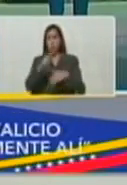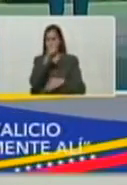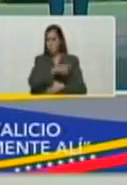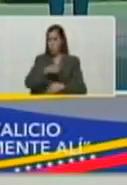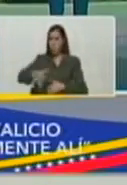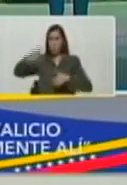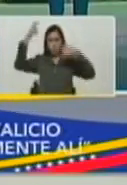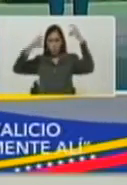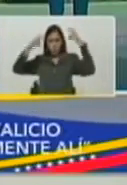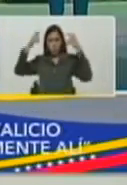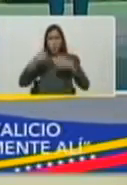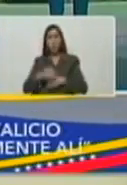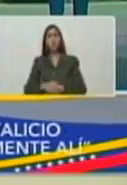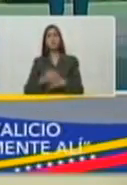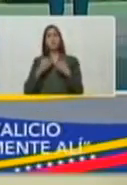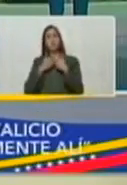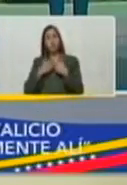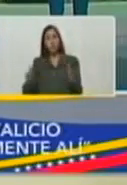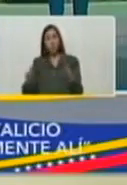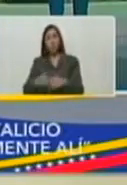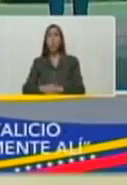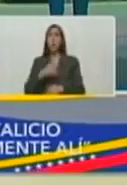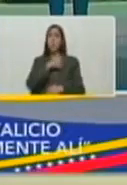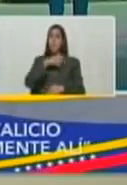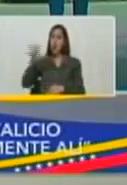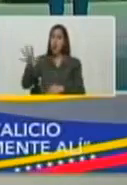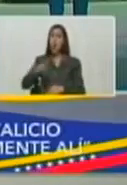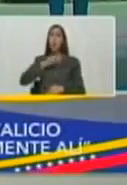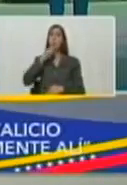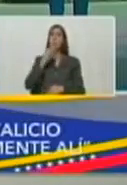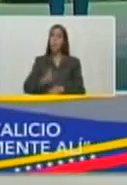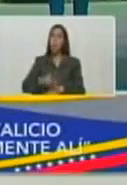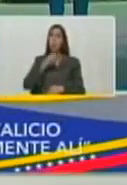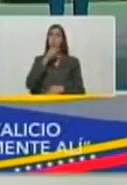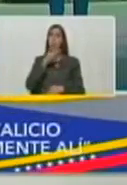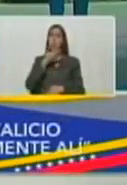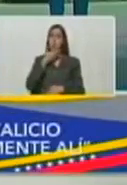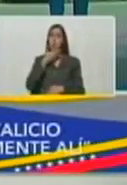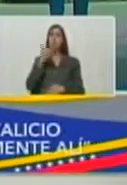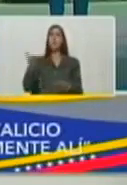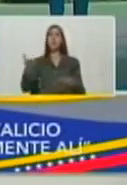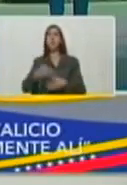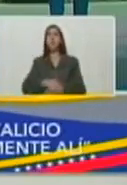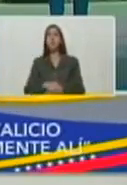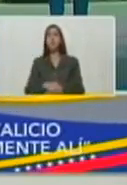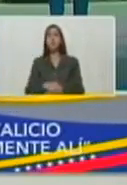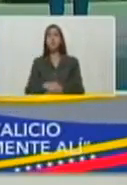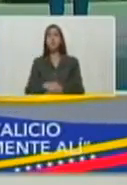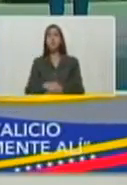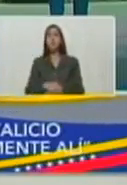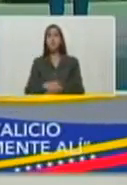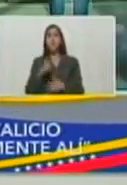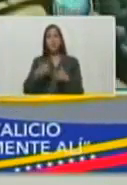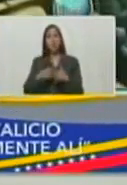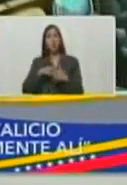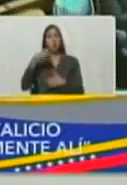Chávez, que abrieron el camino de la patria buena, de la patria hermosa, de la patria bonita. Así que, con esta